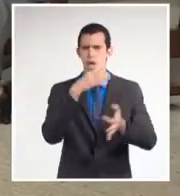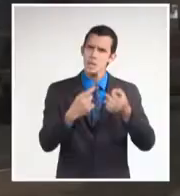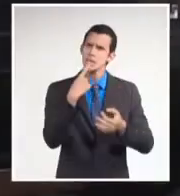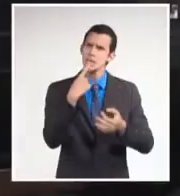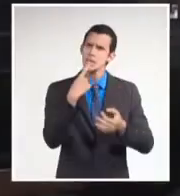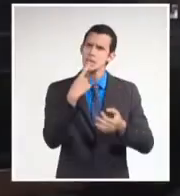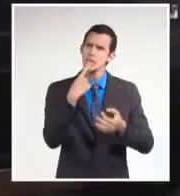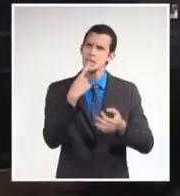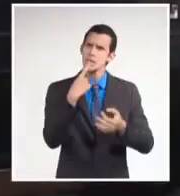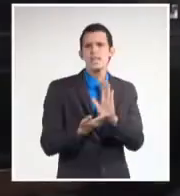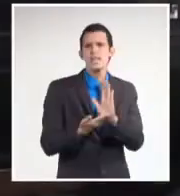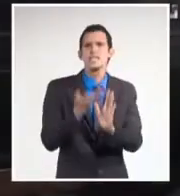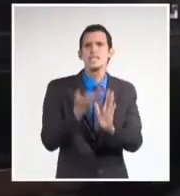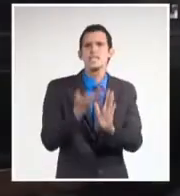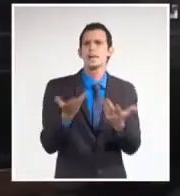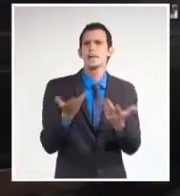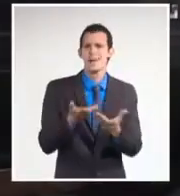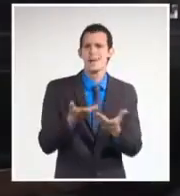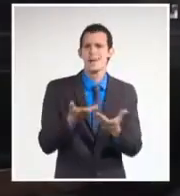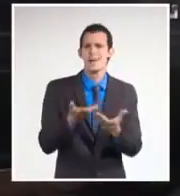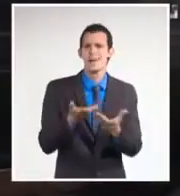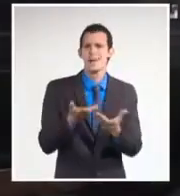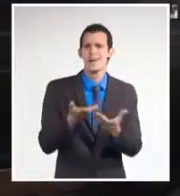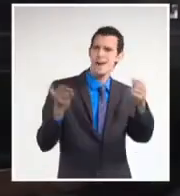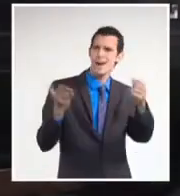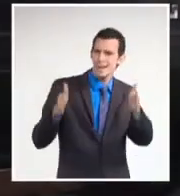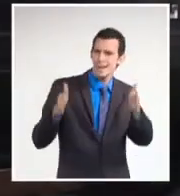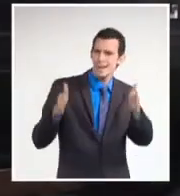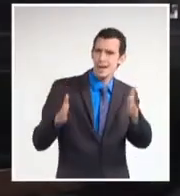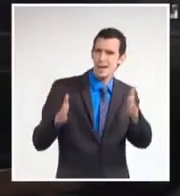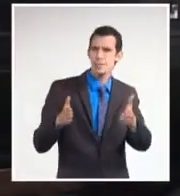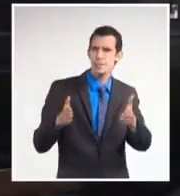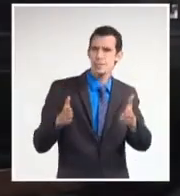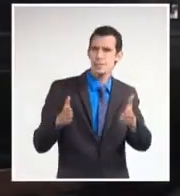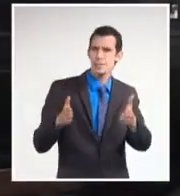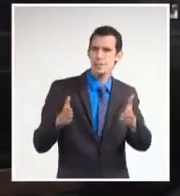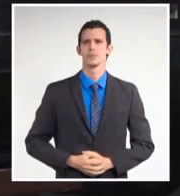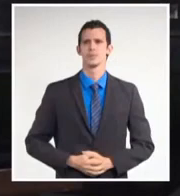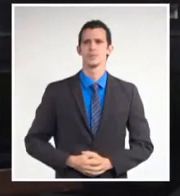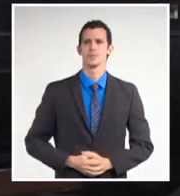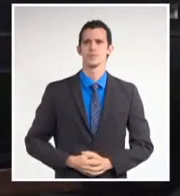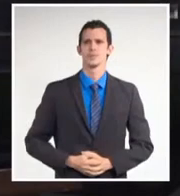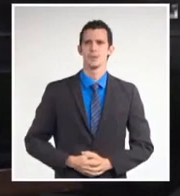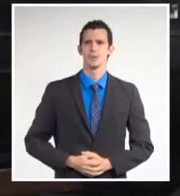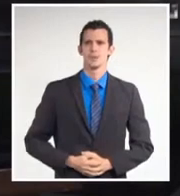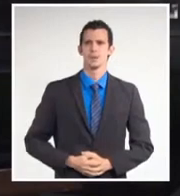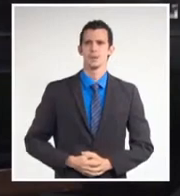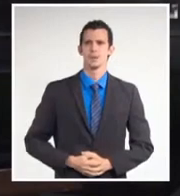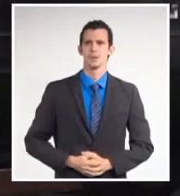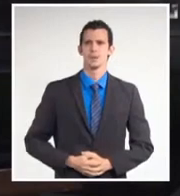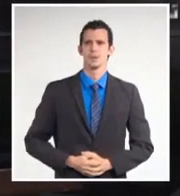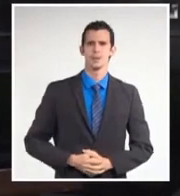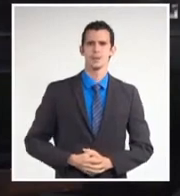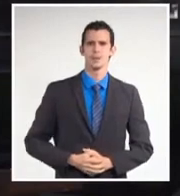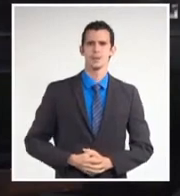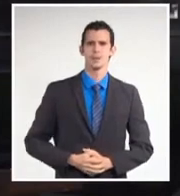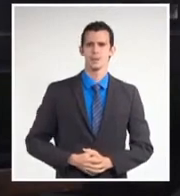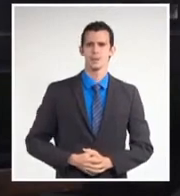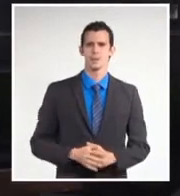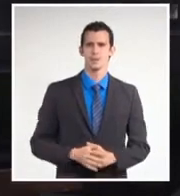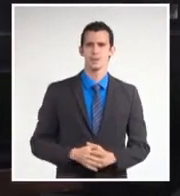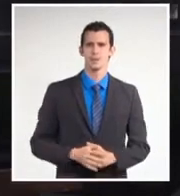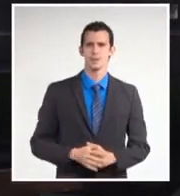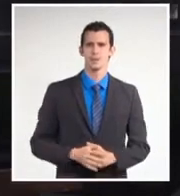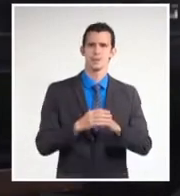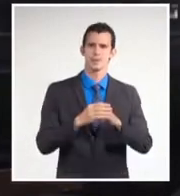azucarera, digamos que la industria azucarera, sus derivados y la generación de energía, pero esa palabra de salvar dice mucho también del propósito que tiene nuestro